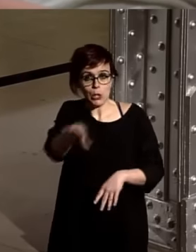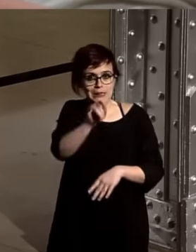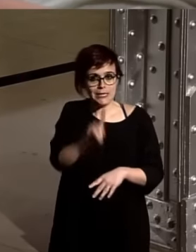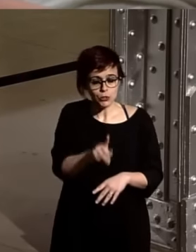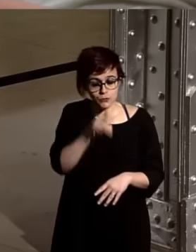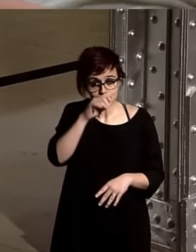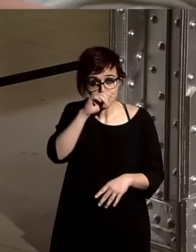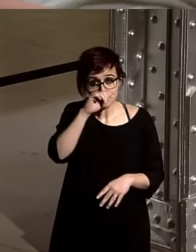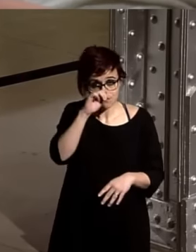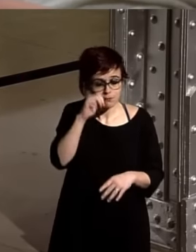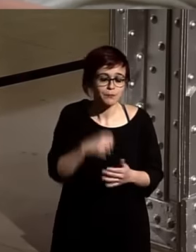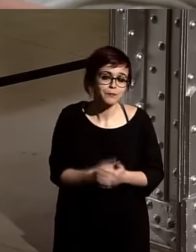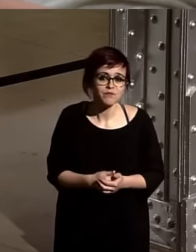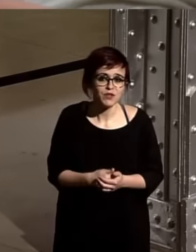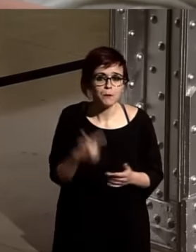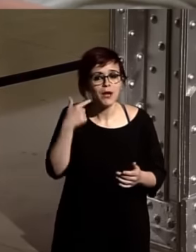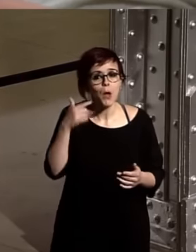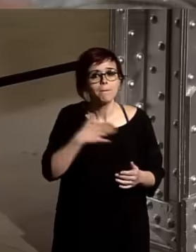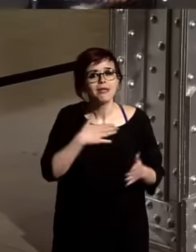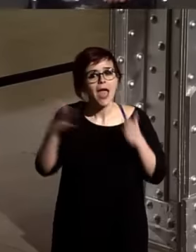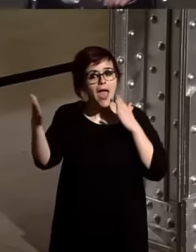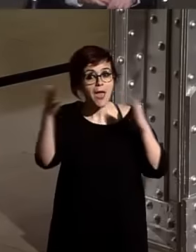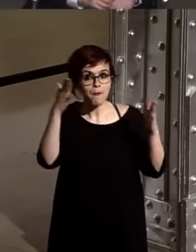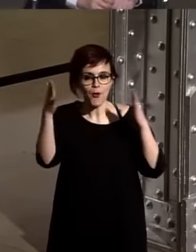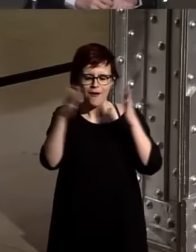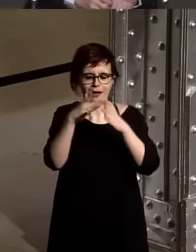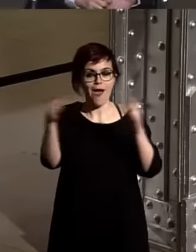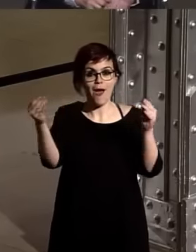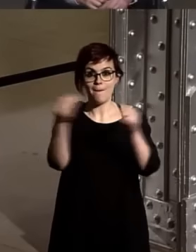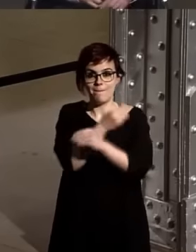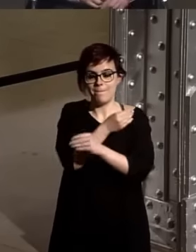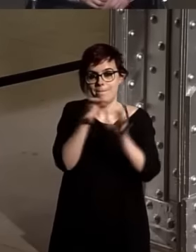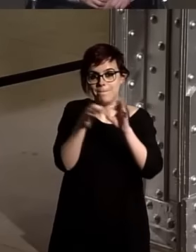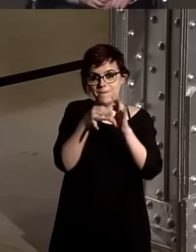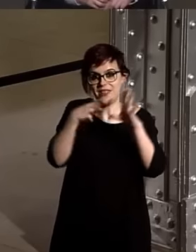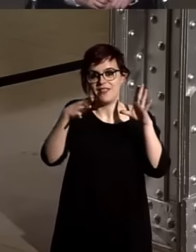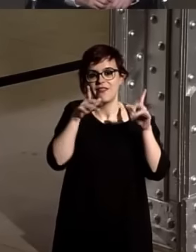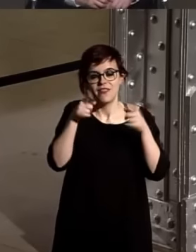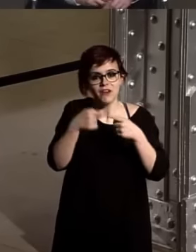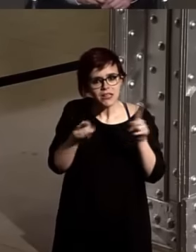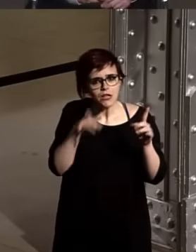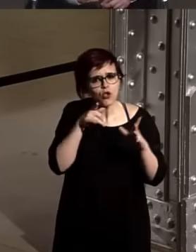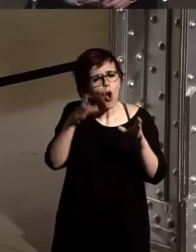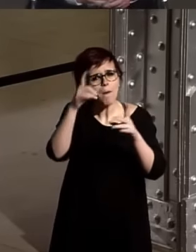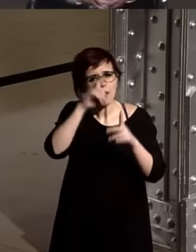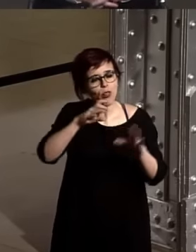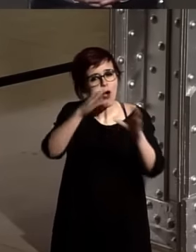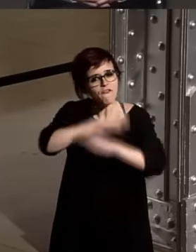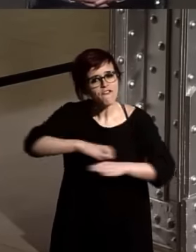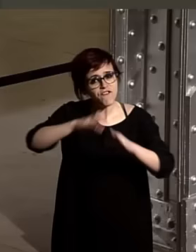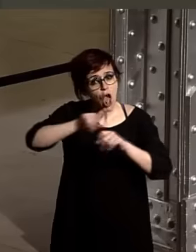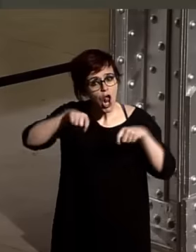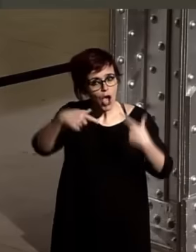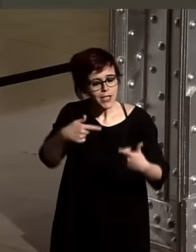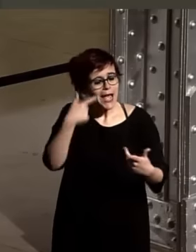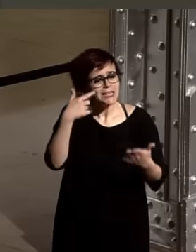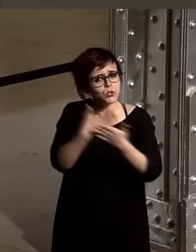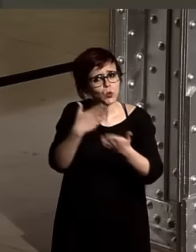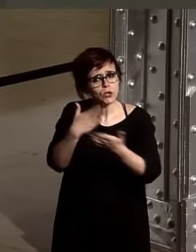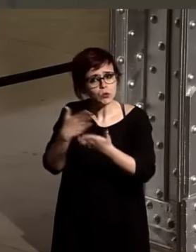porque en mi época no era así O sea Nosotros sí estudiamos biología hasta o sea el momento en el que